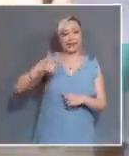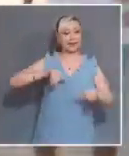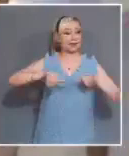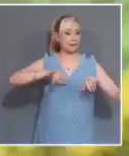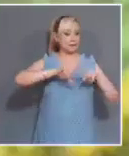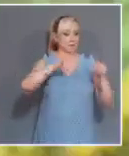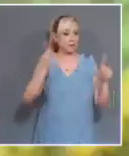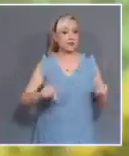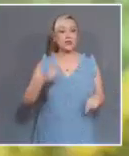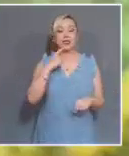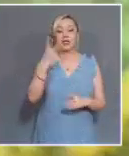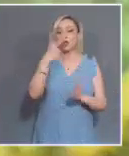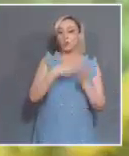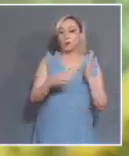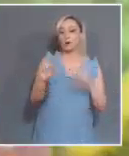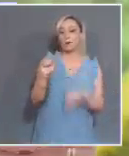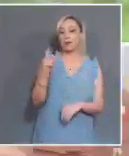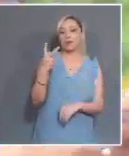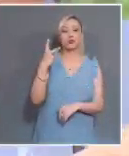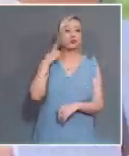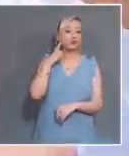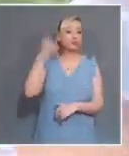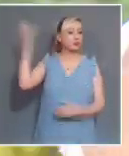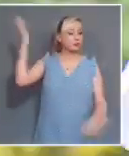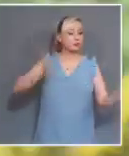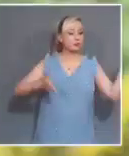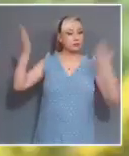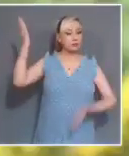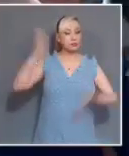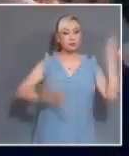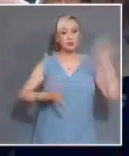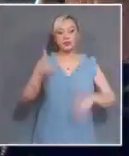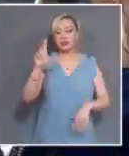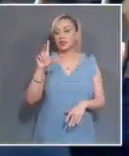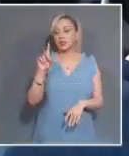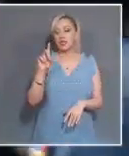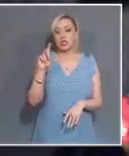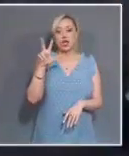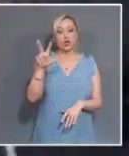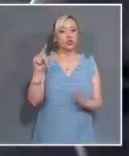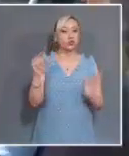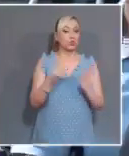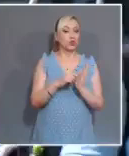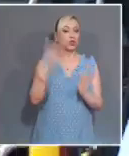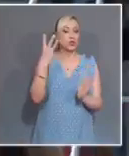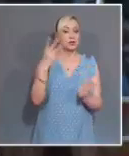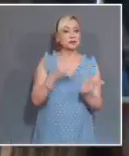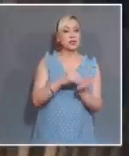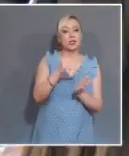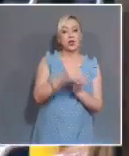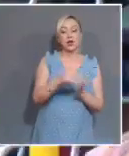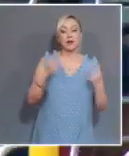se registró una llegada de 38.3 millones de visitantes foráneos,